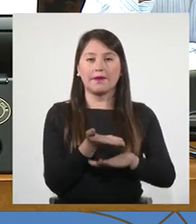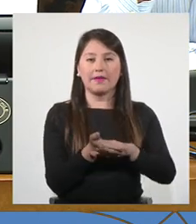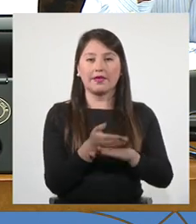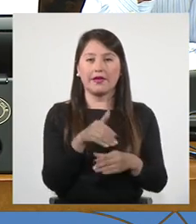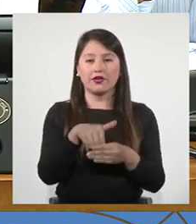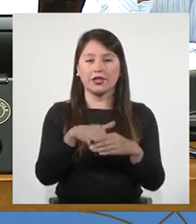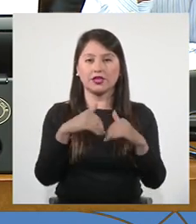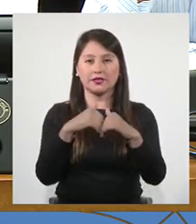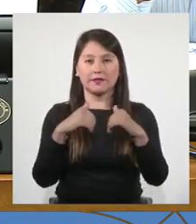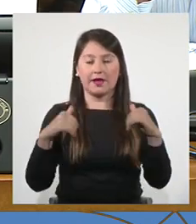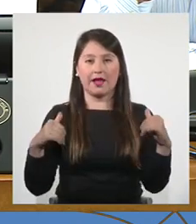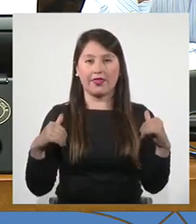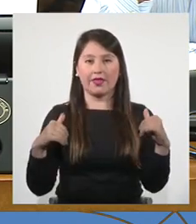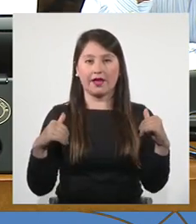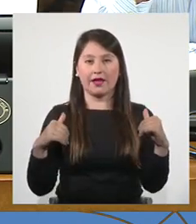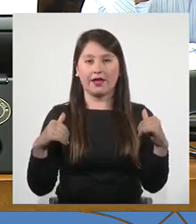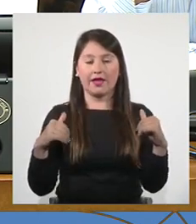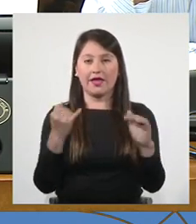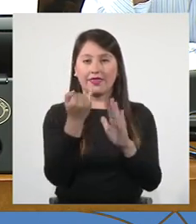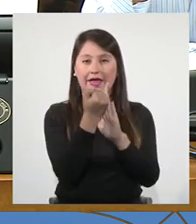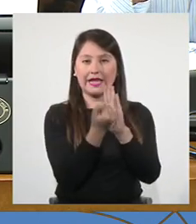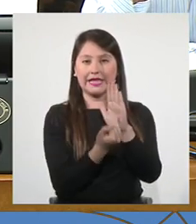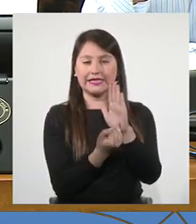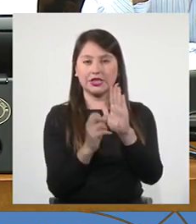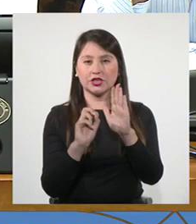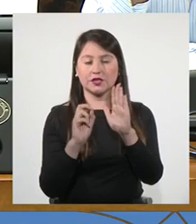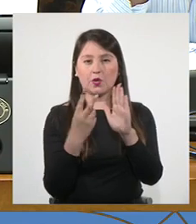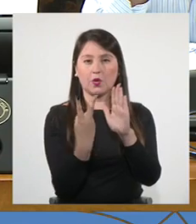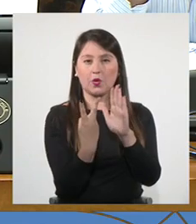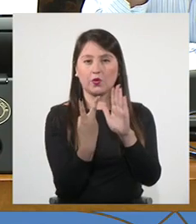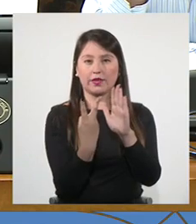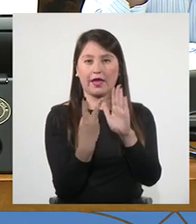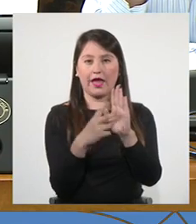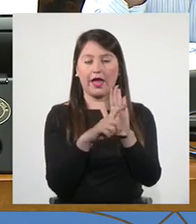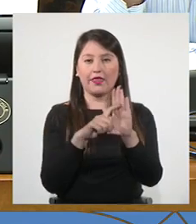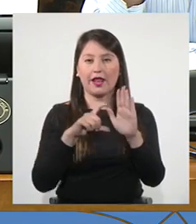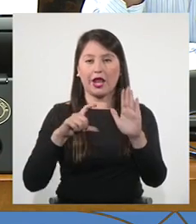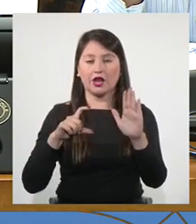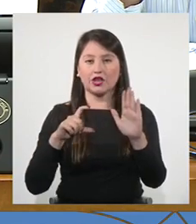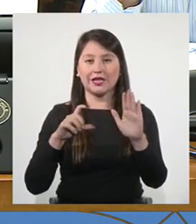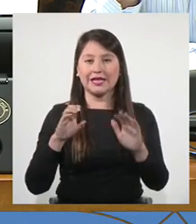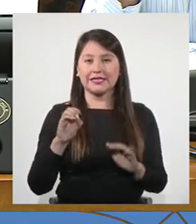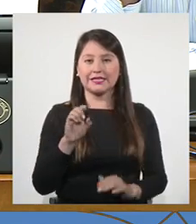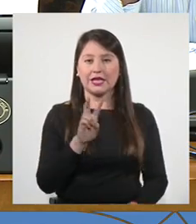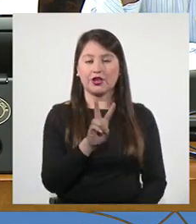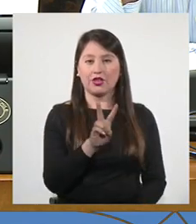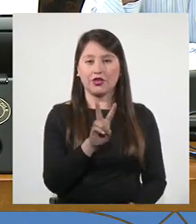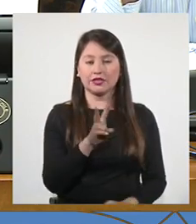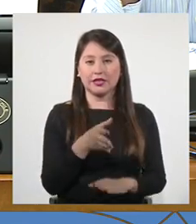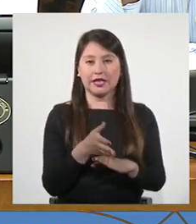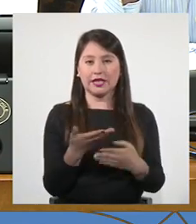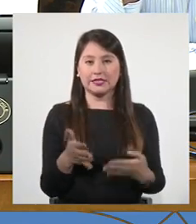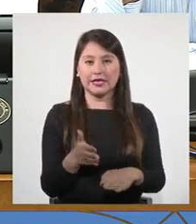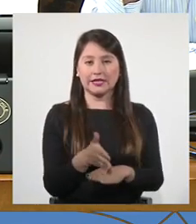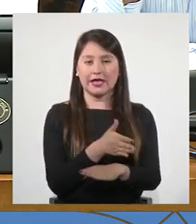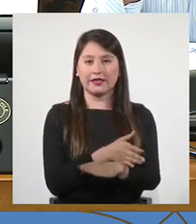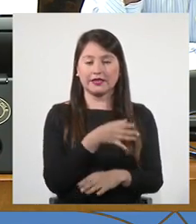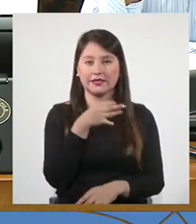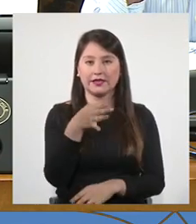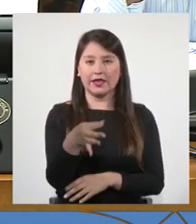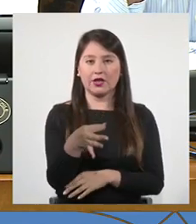separada del inciso segundo de la glosa 02 indicada, que corresponde